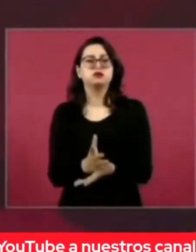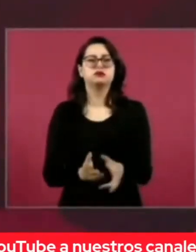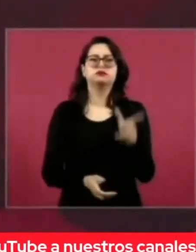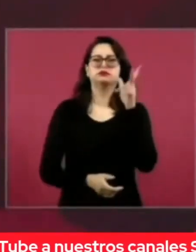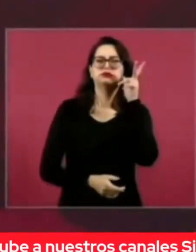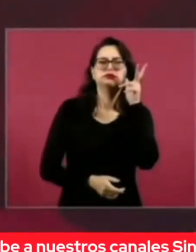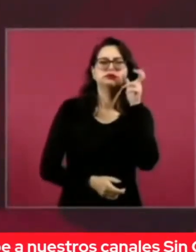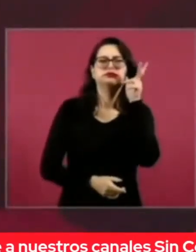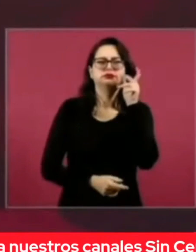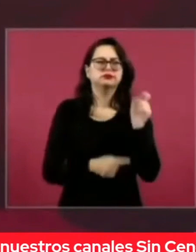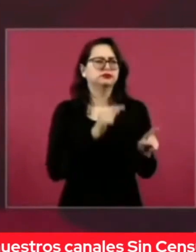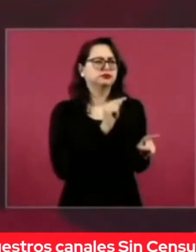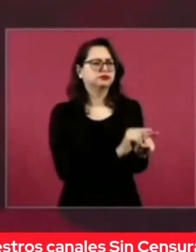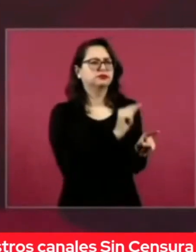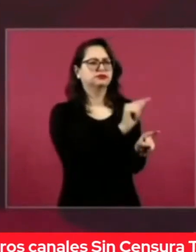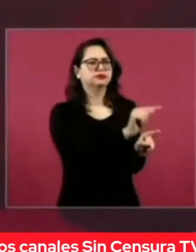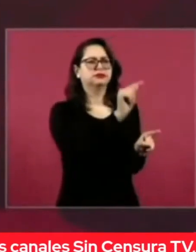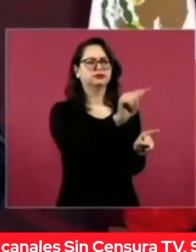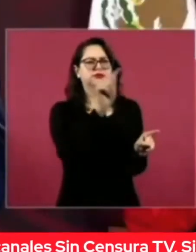aspiran